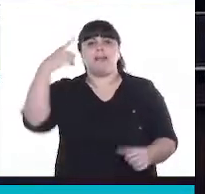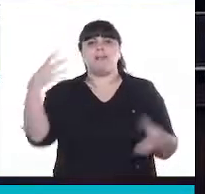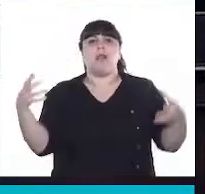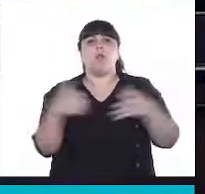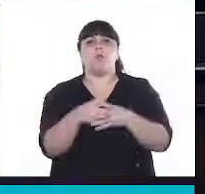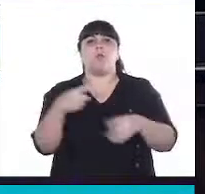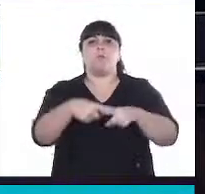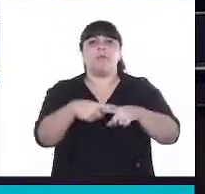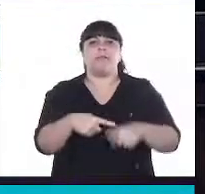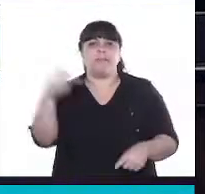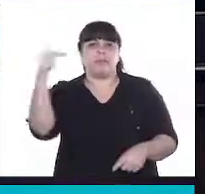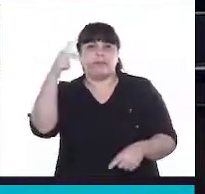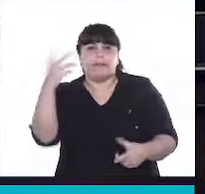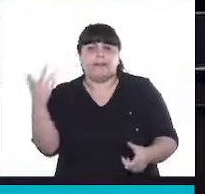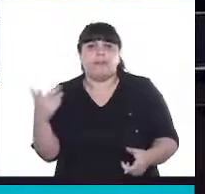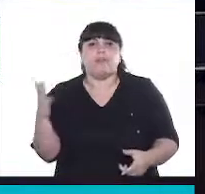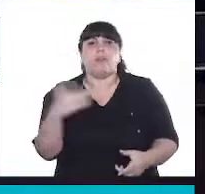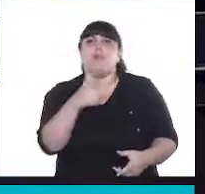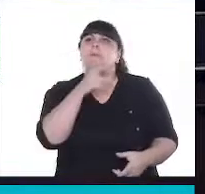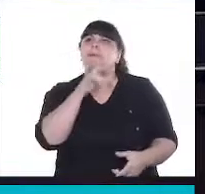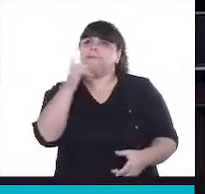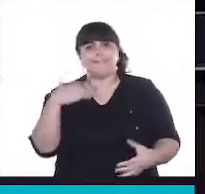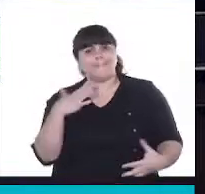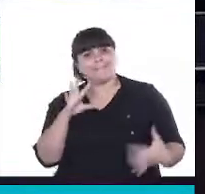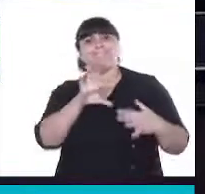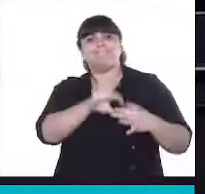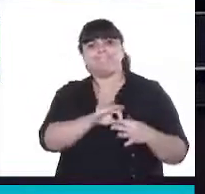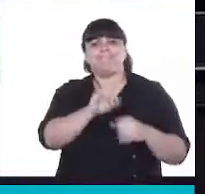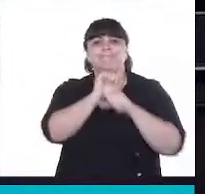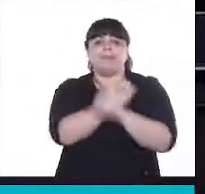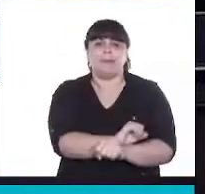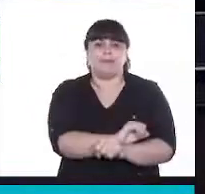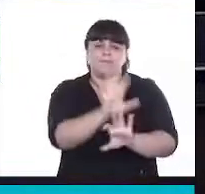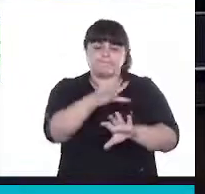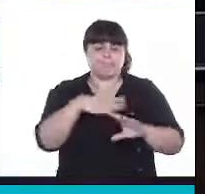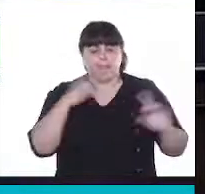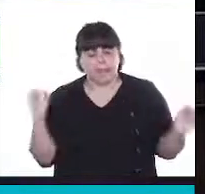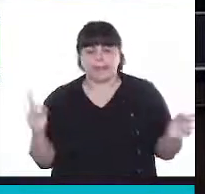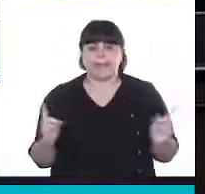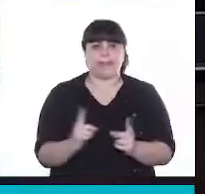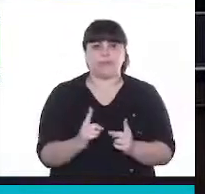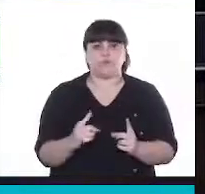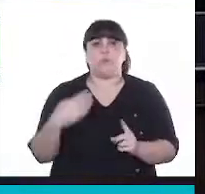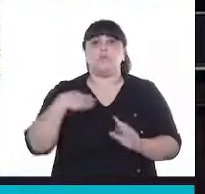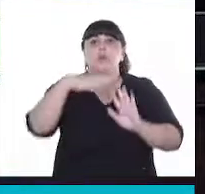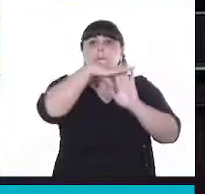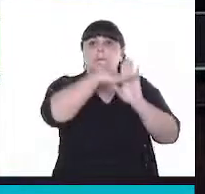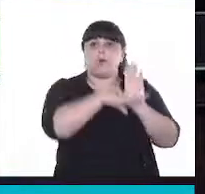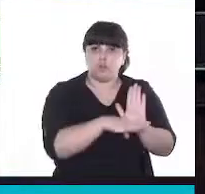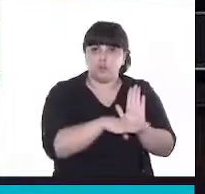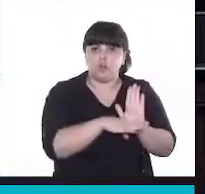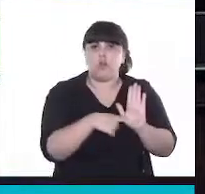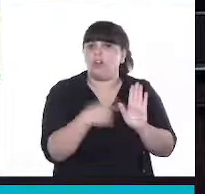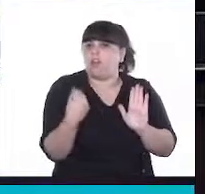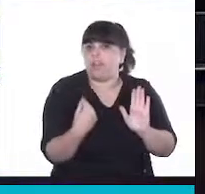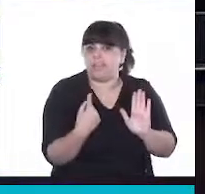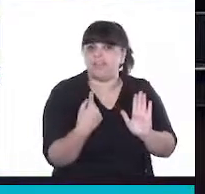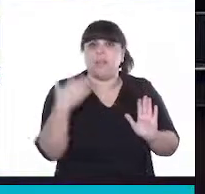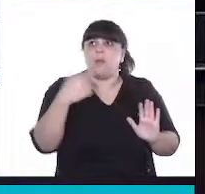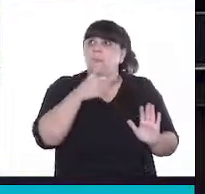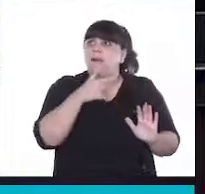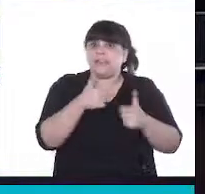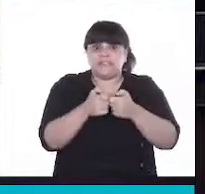delincuentes resumiendo señor presidente el protocolo invita al delito es un riesgo